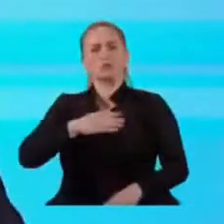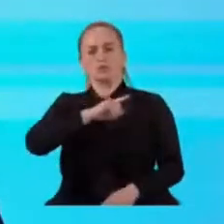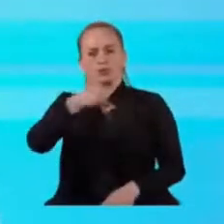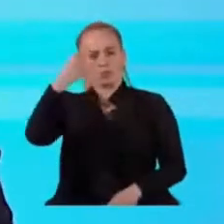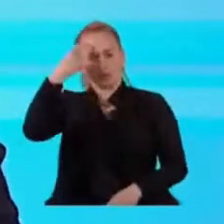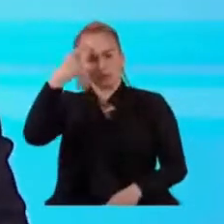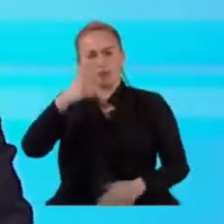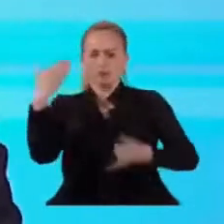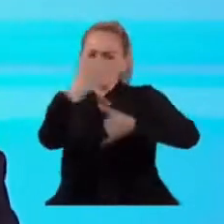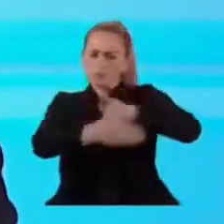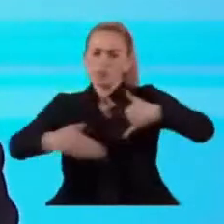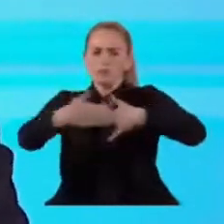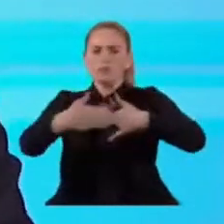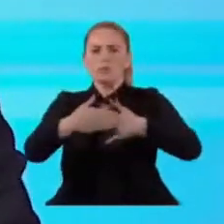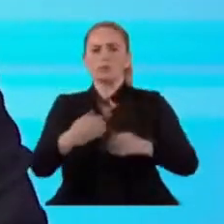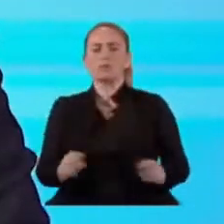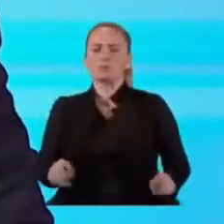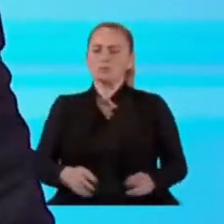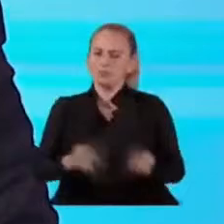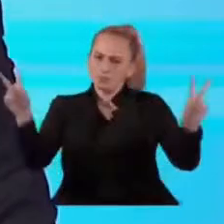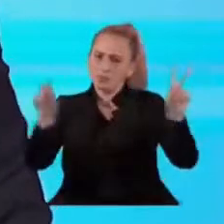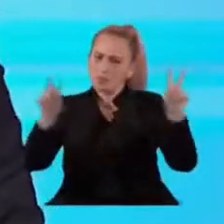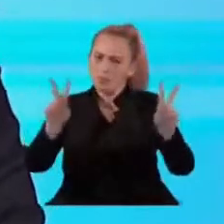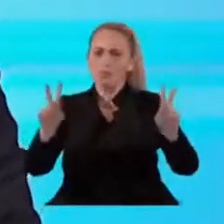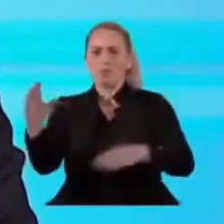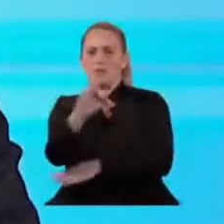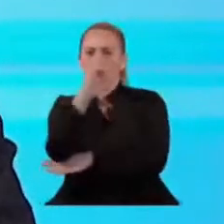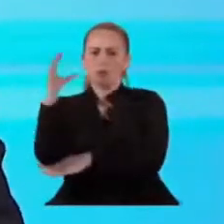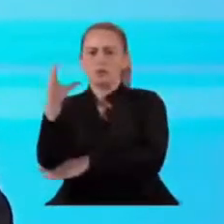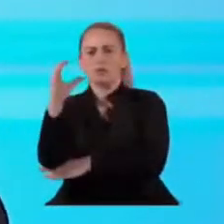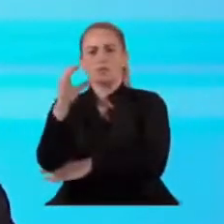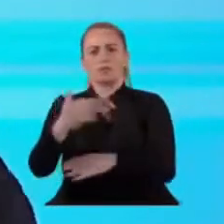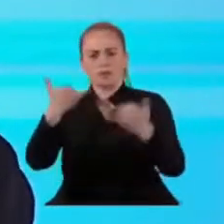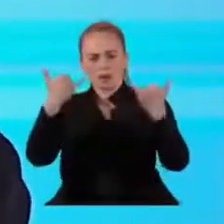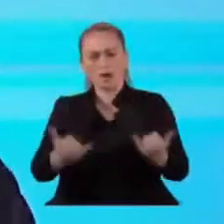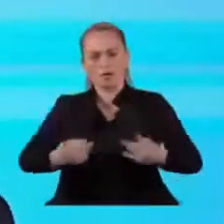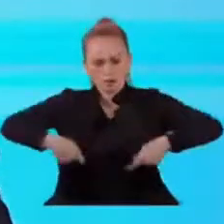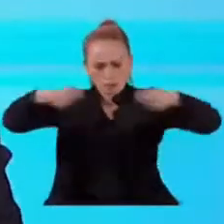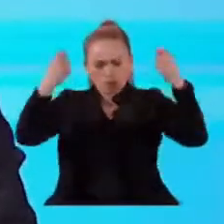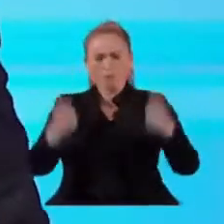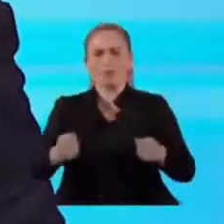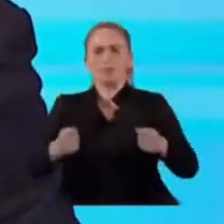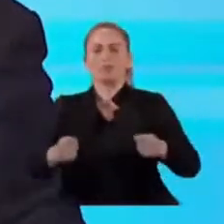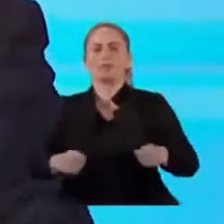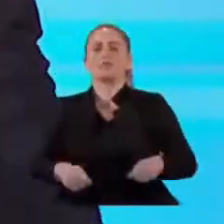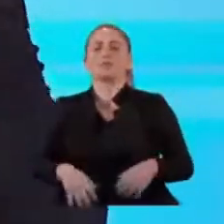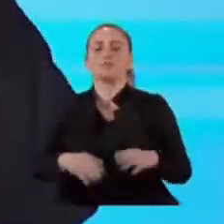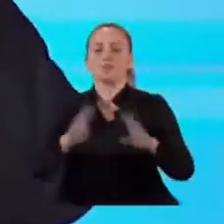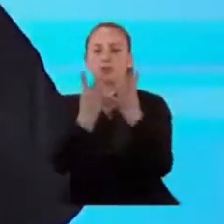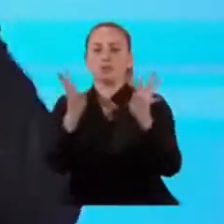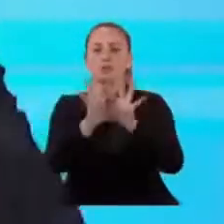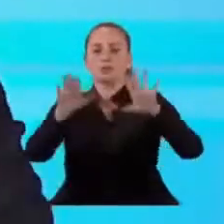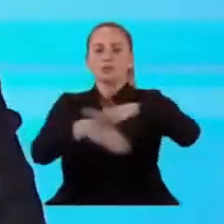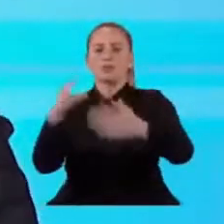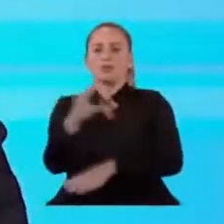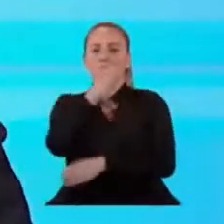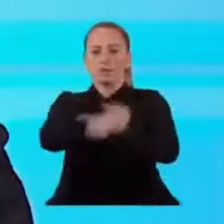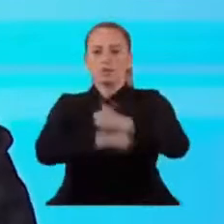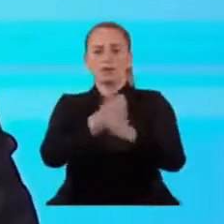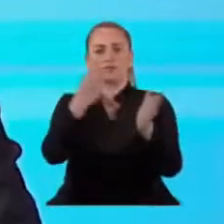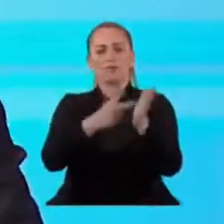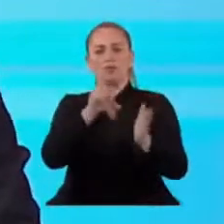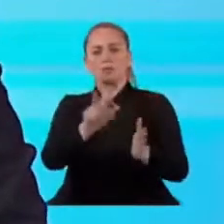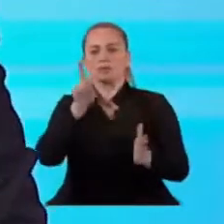a Colombia. ¡Que viva Colombia! Declaro instalada la sesión del Congreso para el año